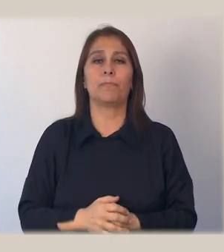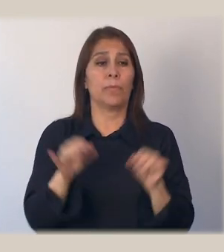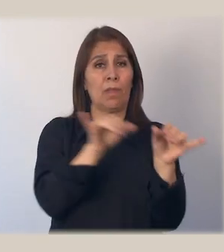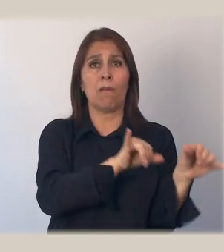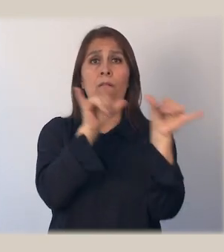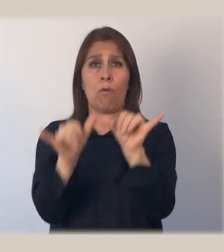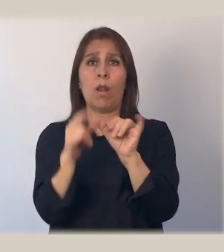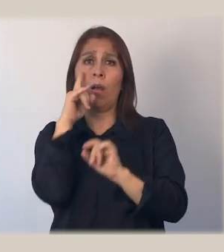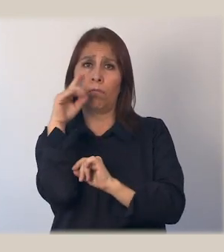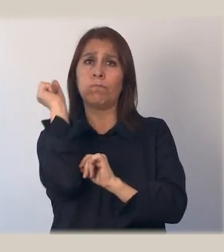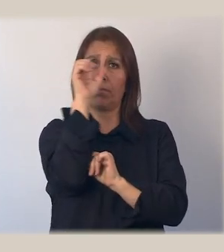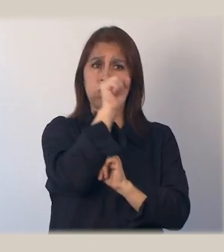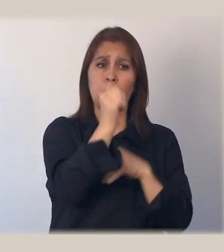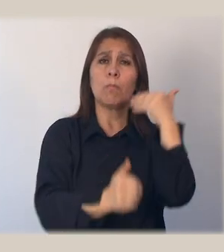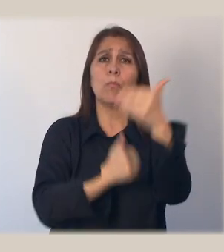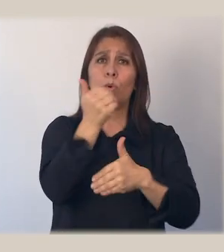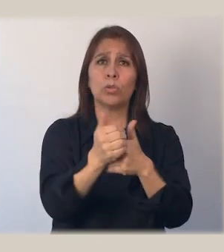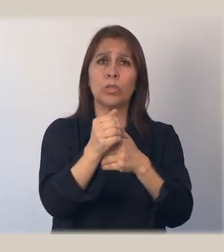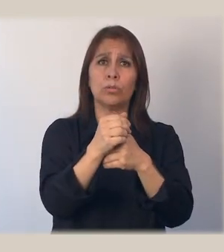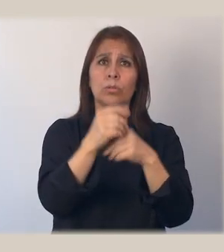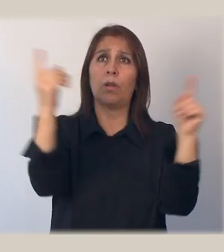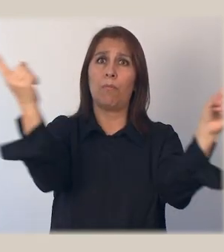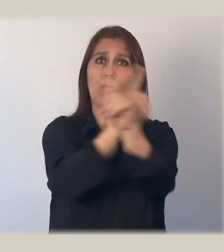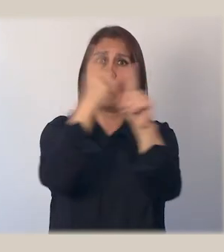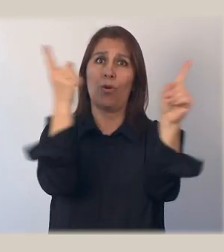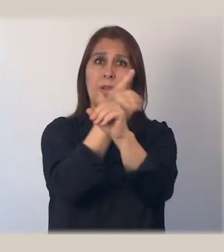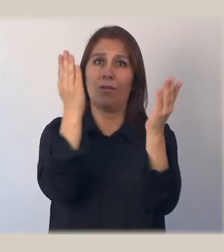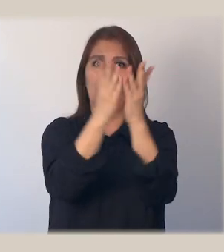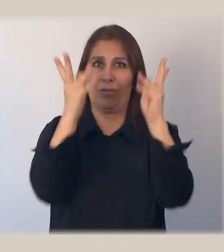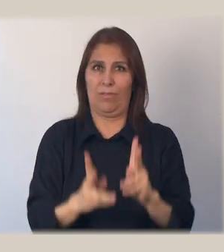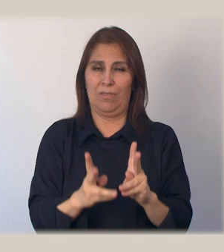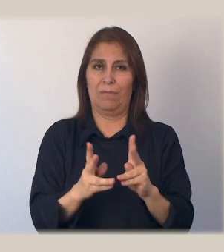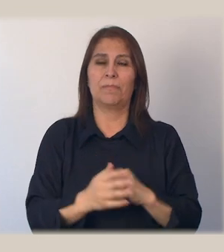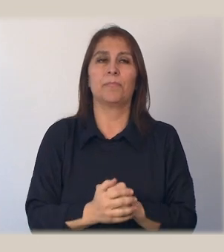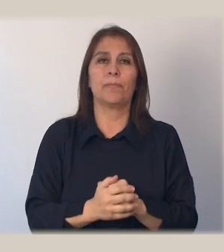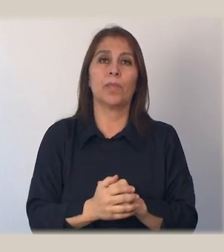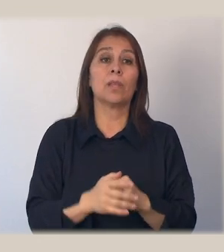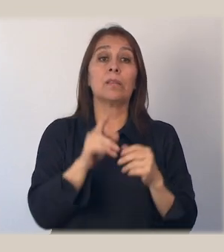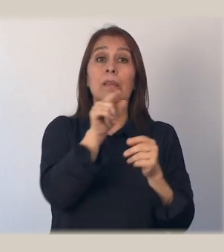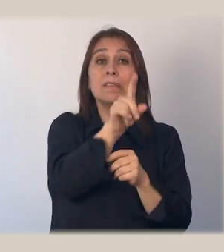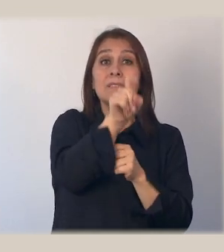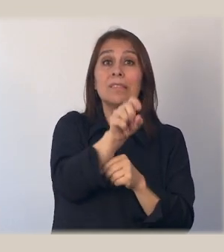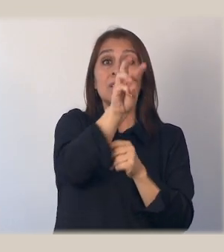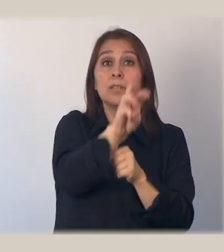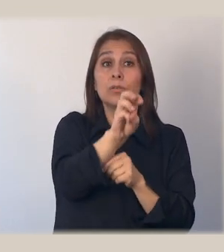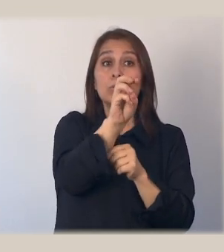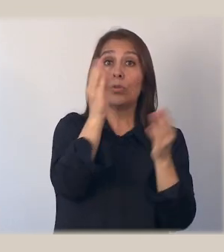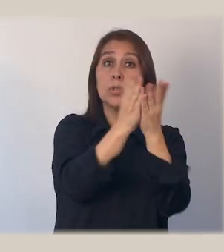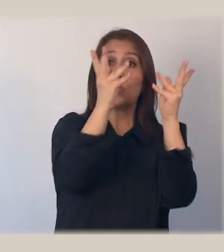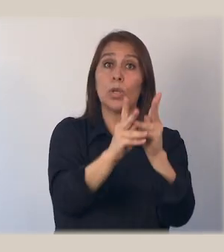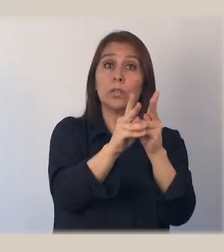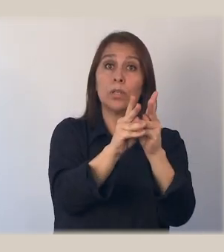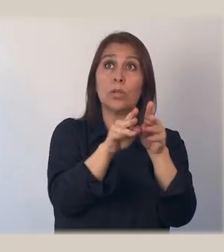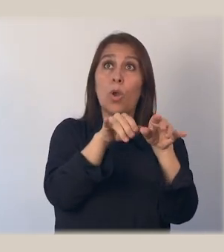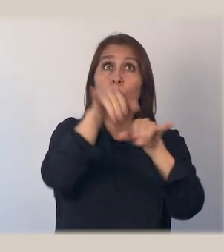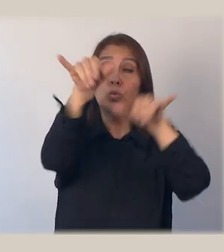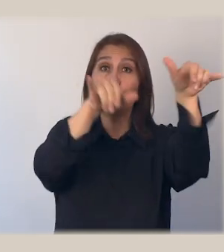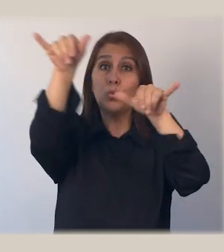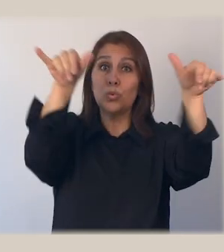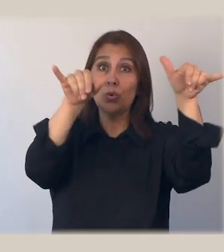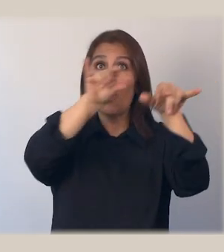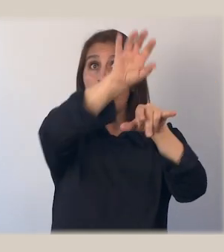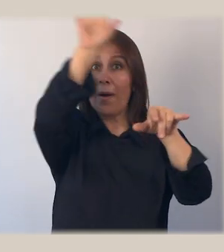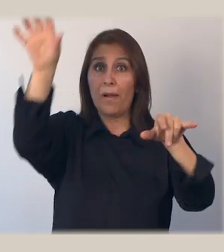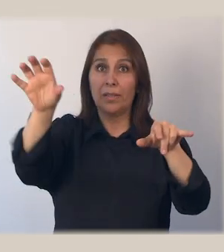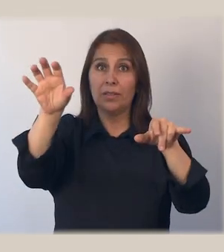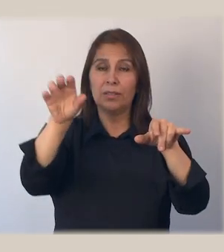Igualmente se aprecia un incremento en los procesos de movilidad estudiantil en doble vía. Se pasó de 68 estudiantes en el exterior en el 2014